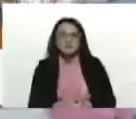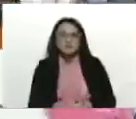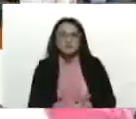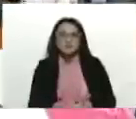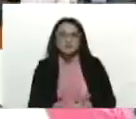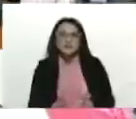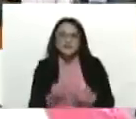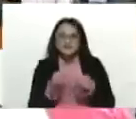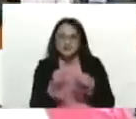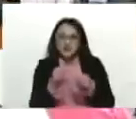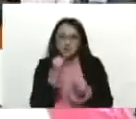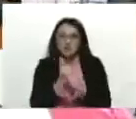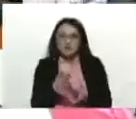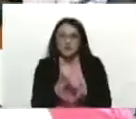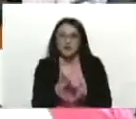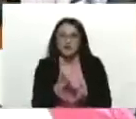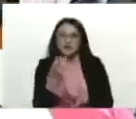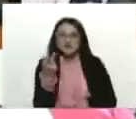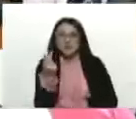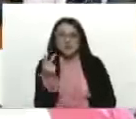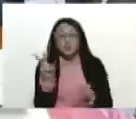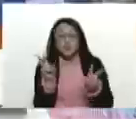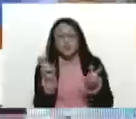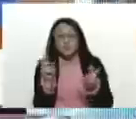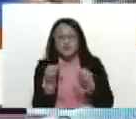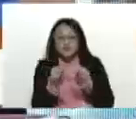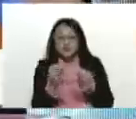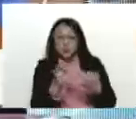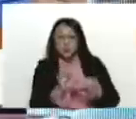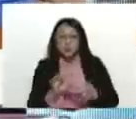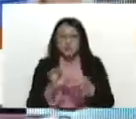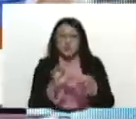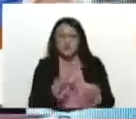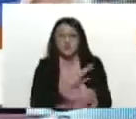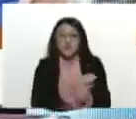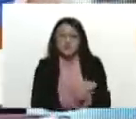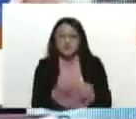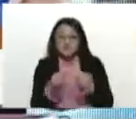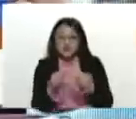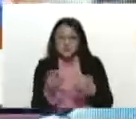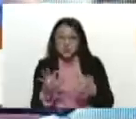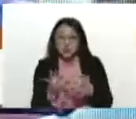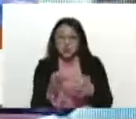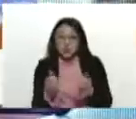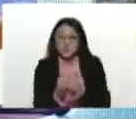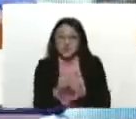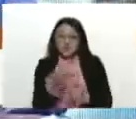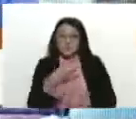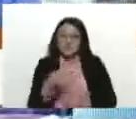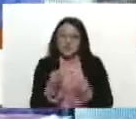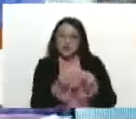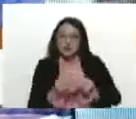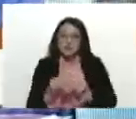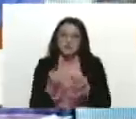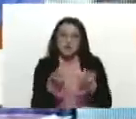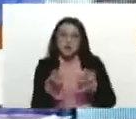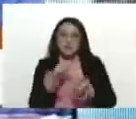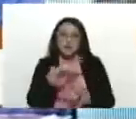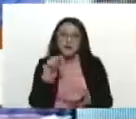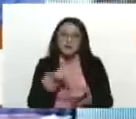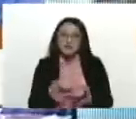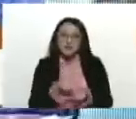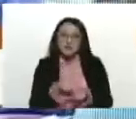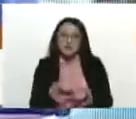sigamos trabajando segundo punto sigamos con esa unidad Y esa fuerza sigamos acompañando al presidente en la recuperación económica nacional